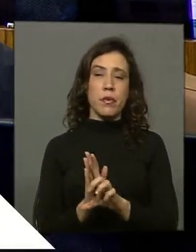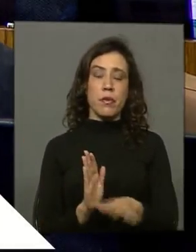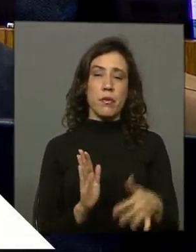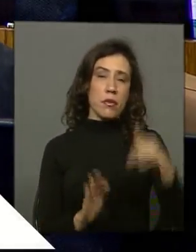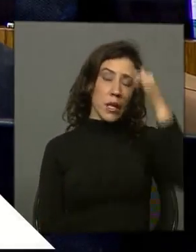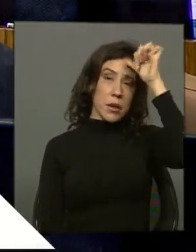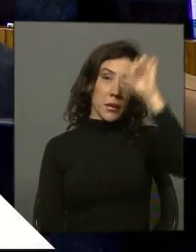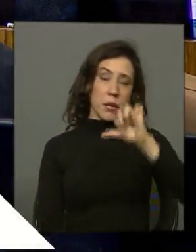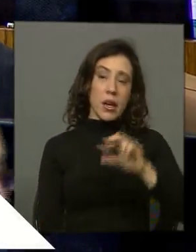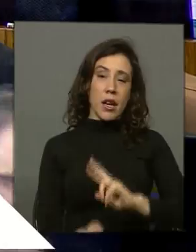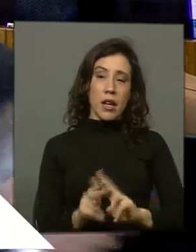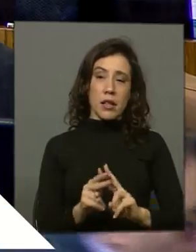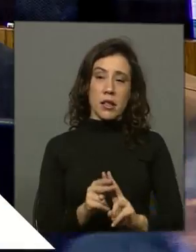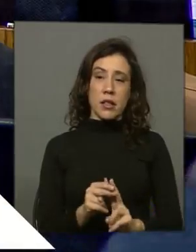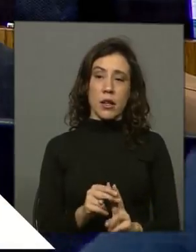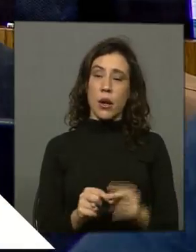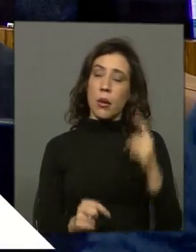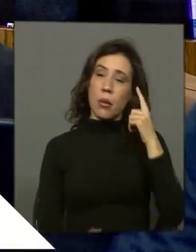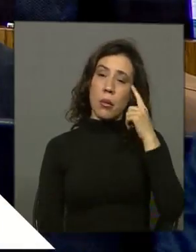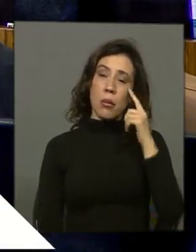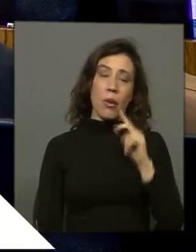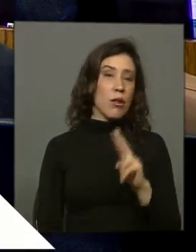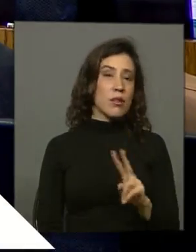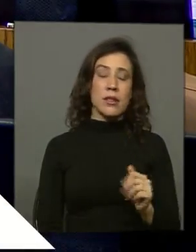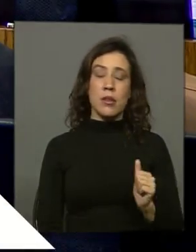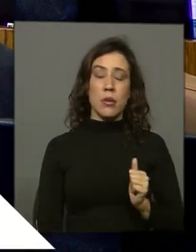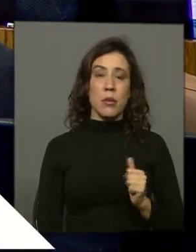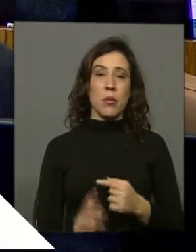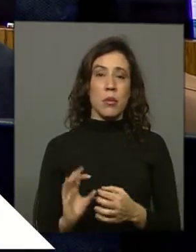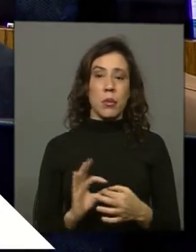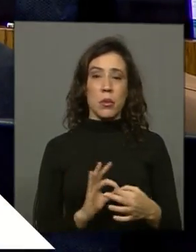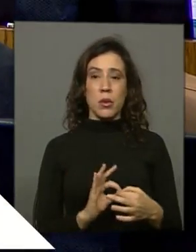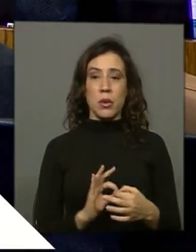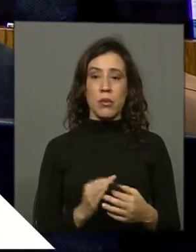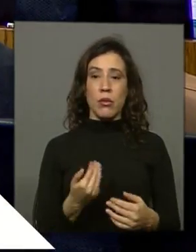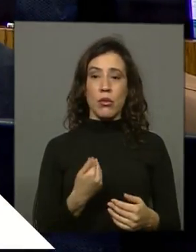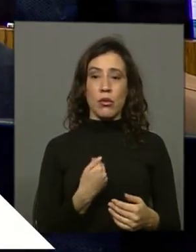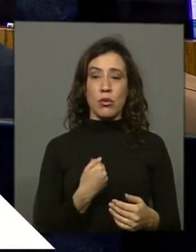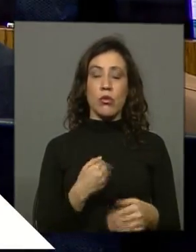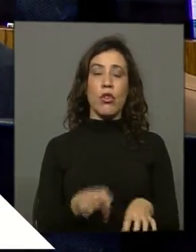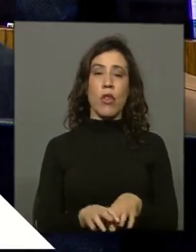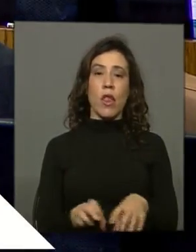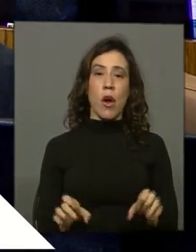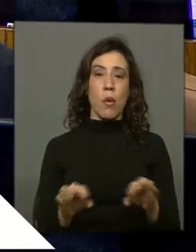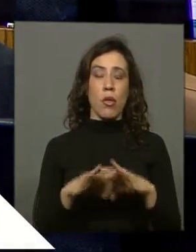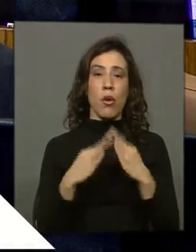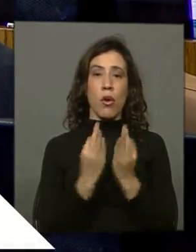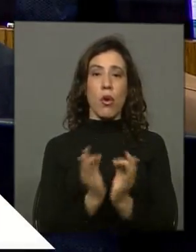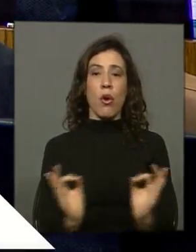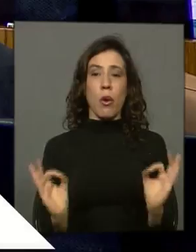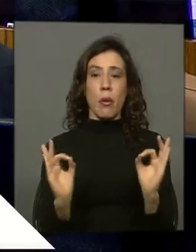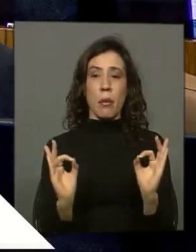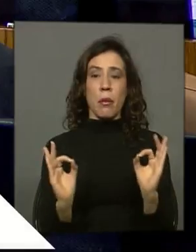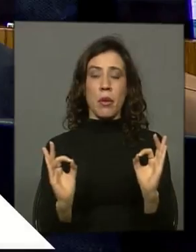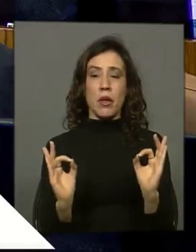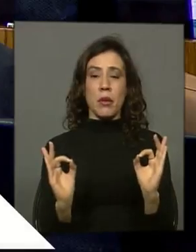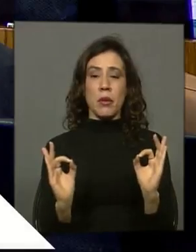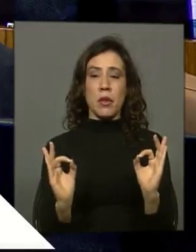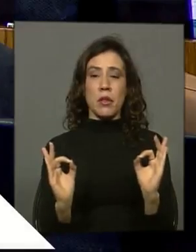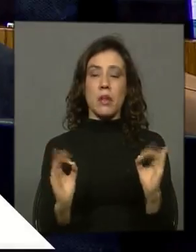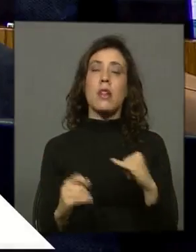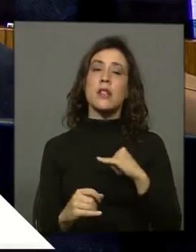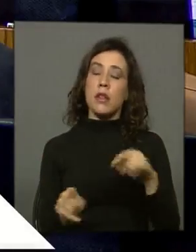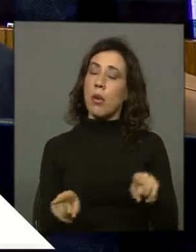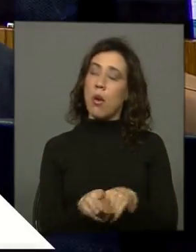y penales que se han dictado pero que no tienen aplicación y es por ello que yo concuerdo plenamente sin perjuicio de